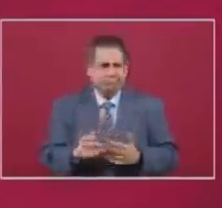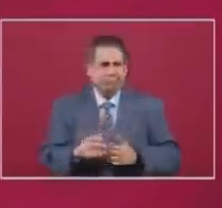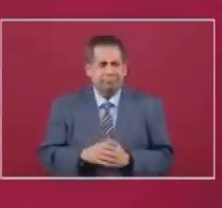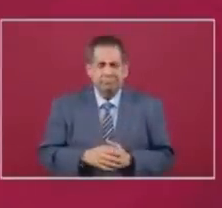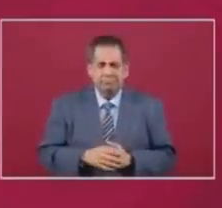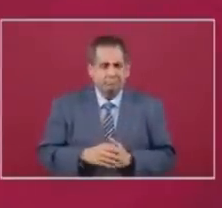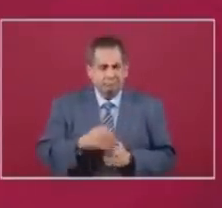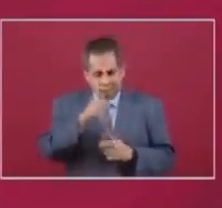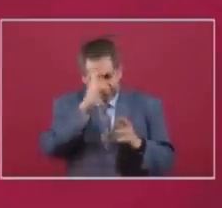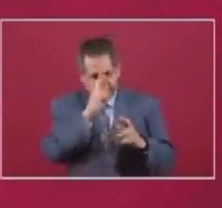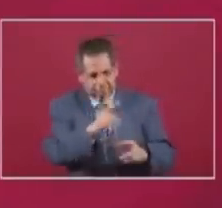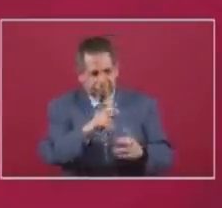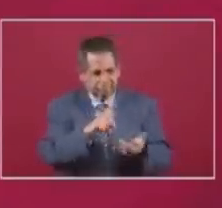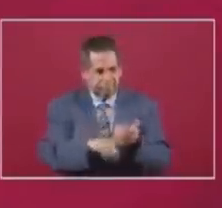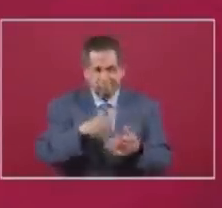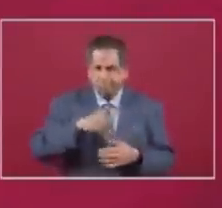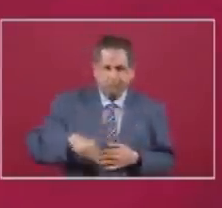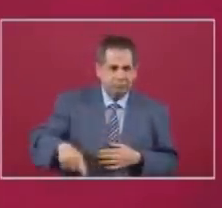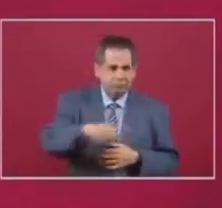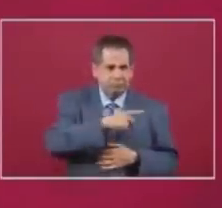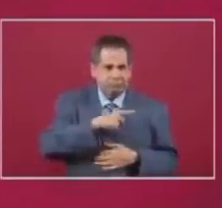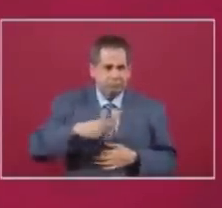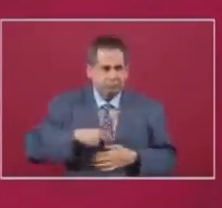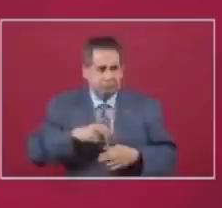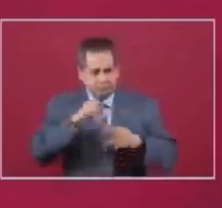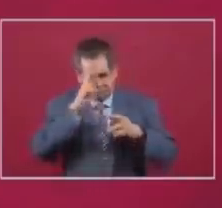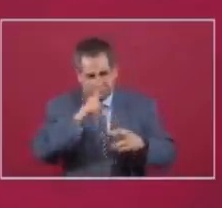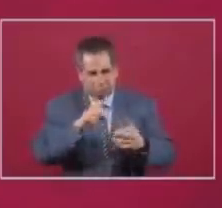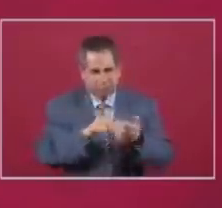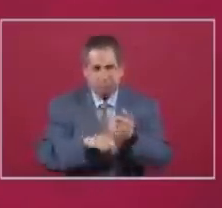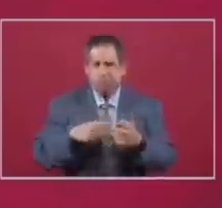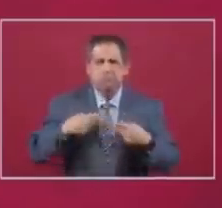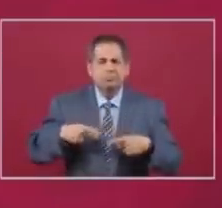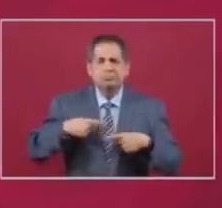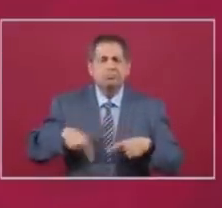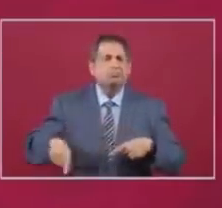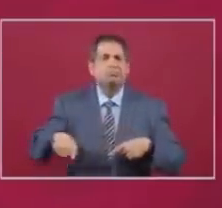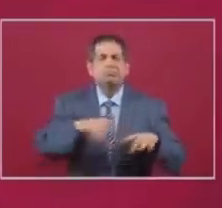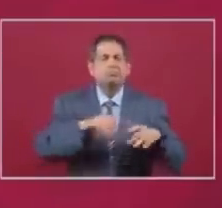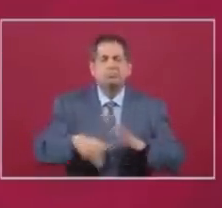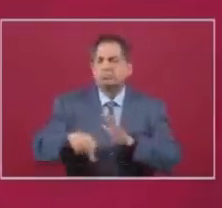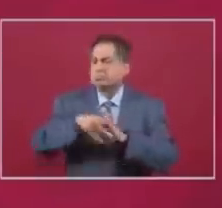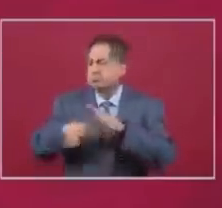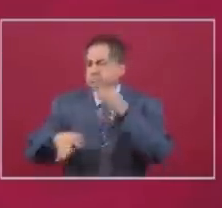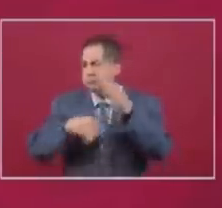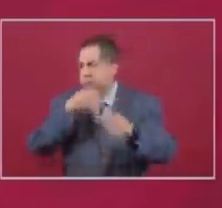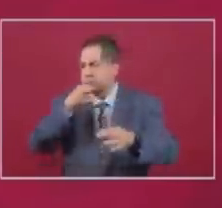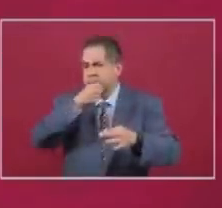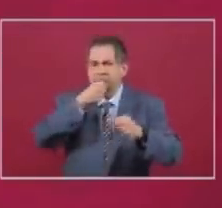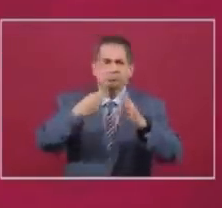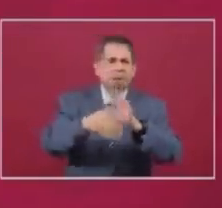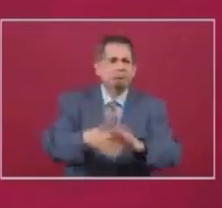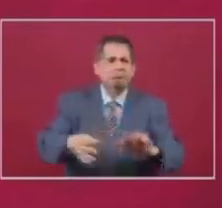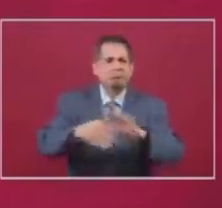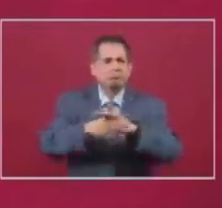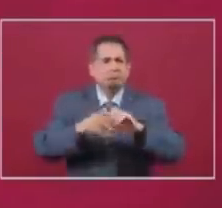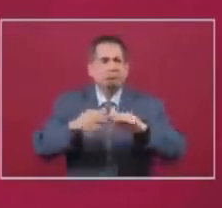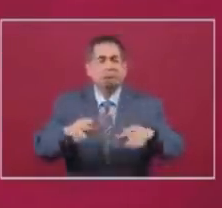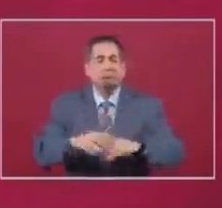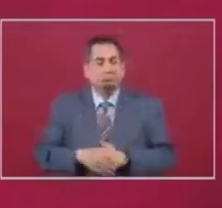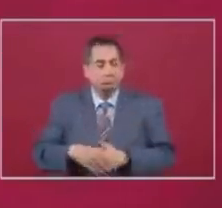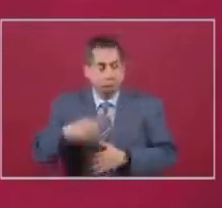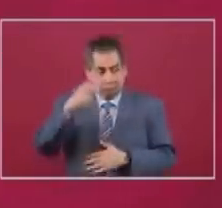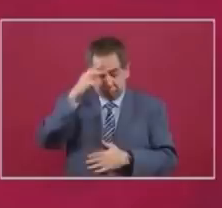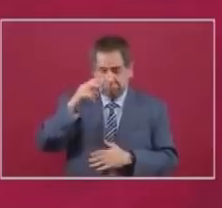de el respeto que debe de haber para el ejercicio libre del periodismo en México y en el